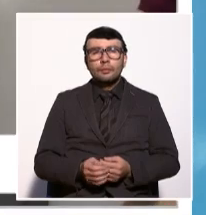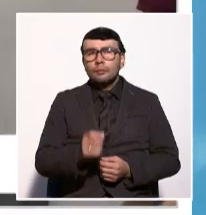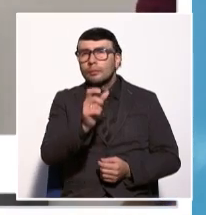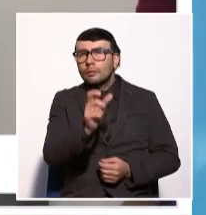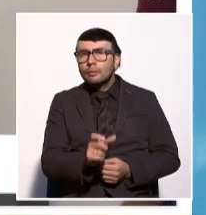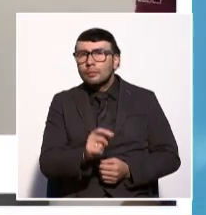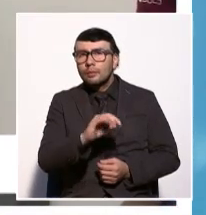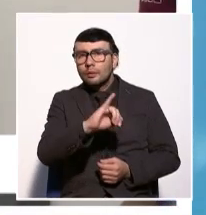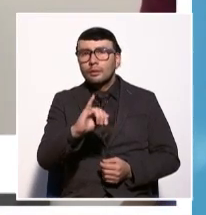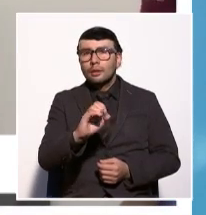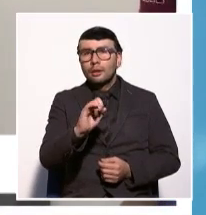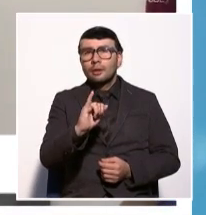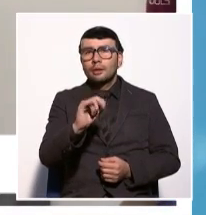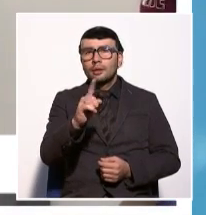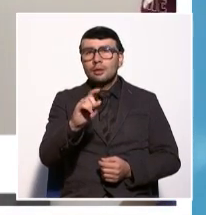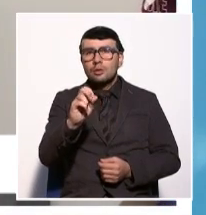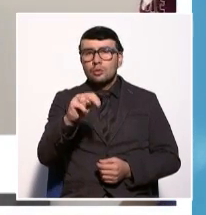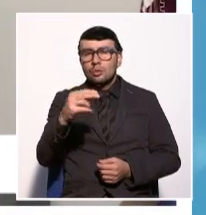nada